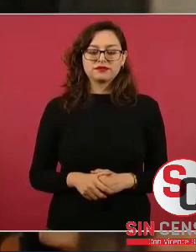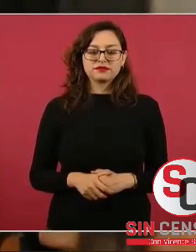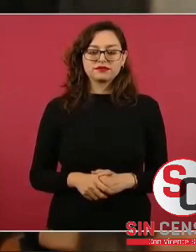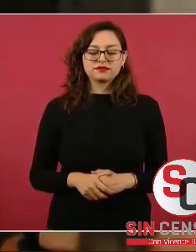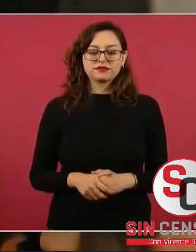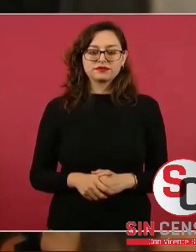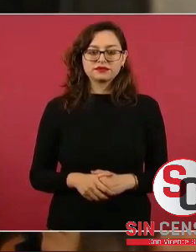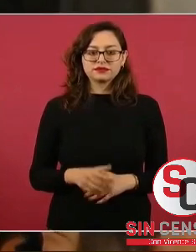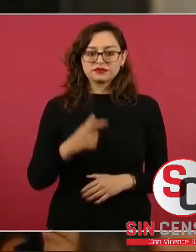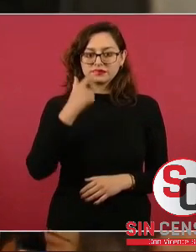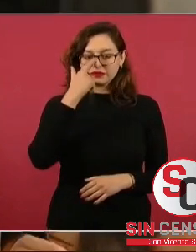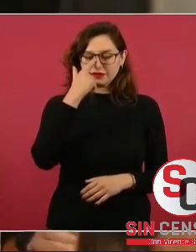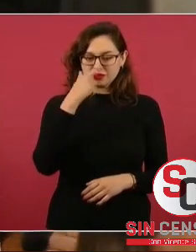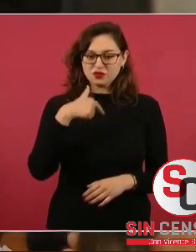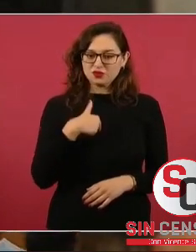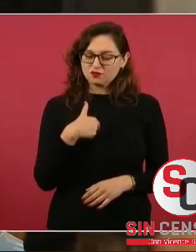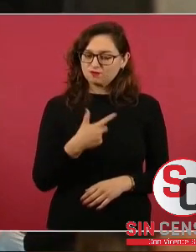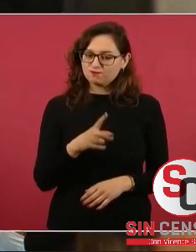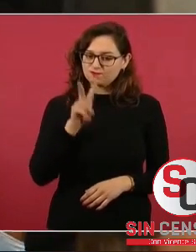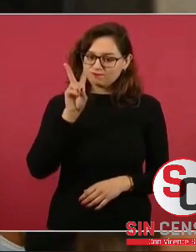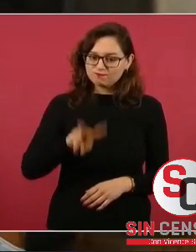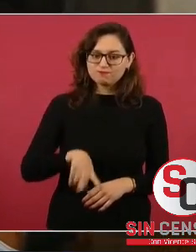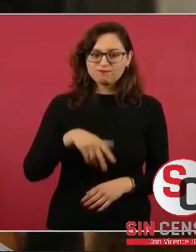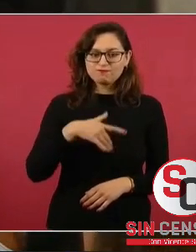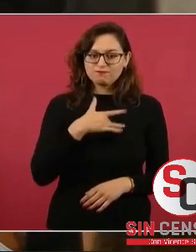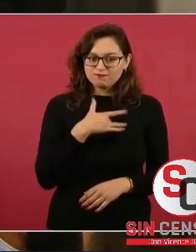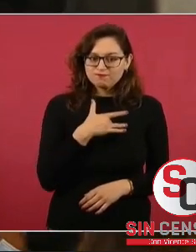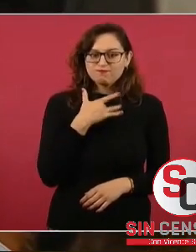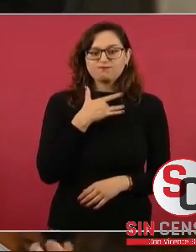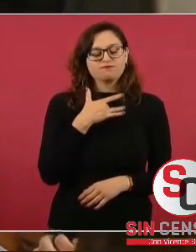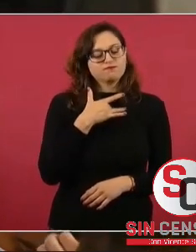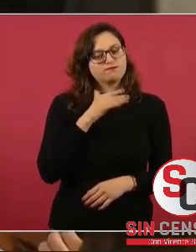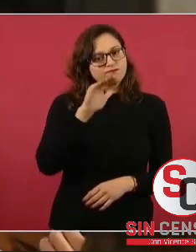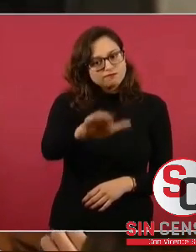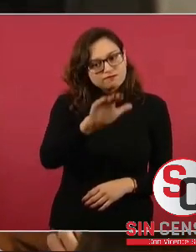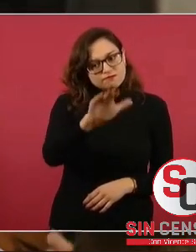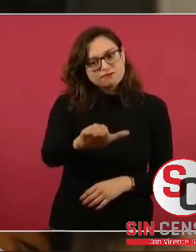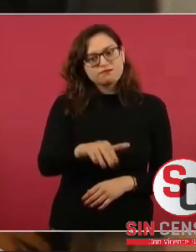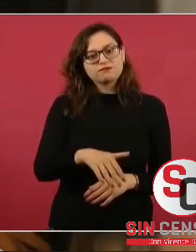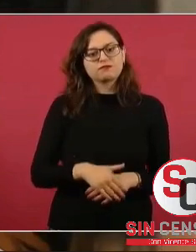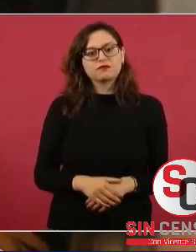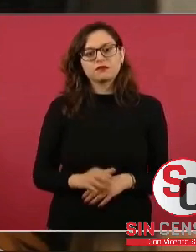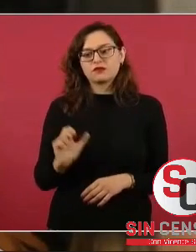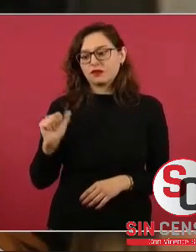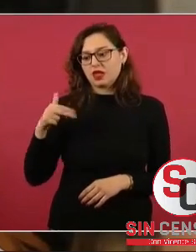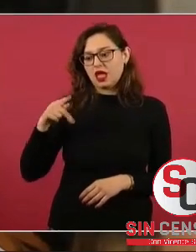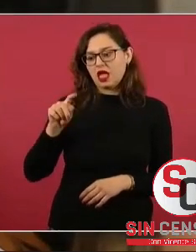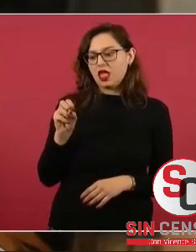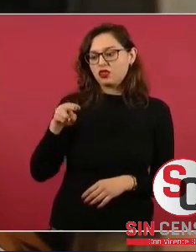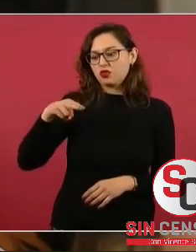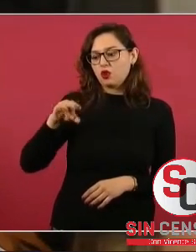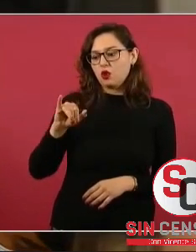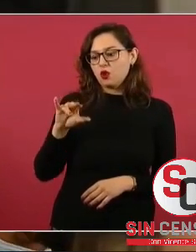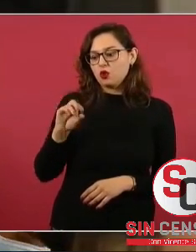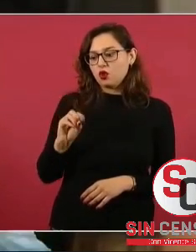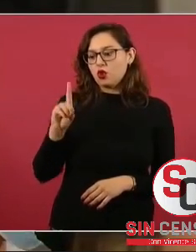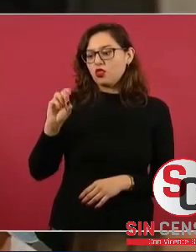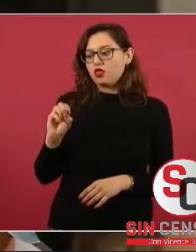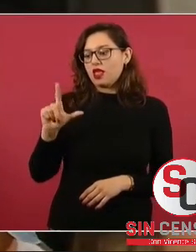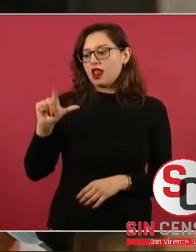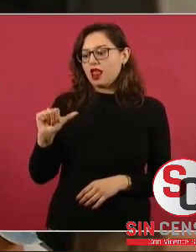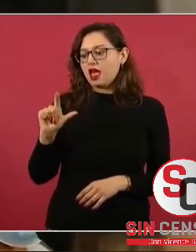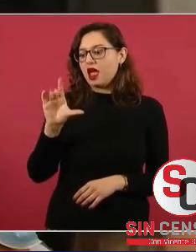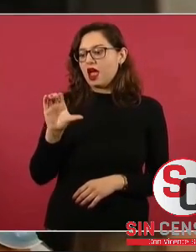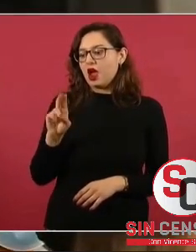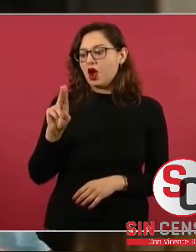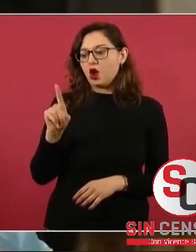el llamado muy sentido de la exigencia de justicia. Antonio de la Cruz era un hombre muy bueno,